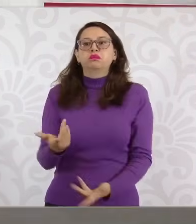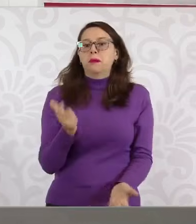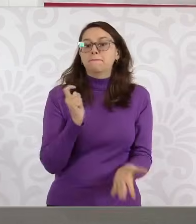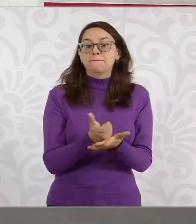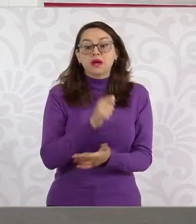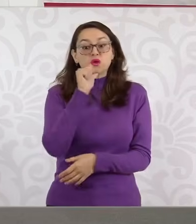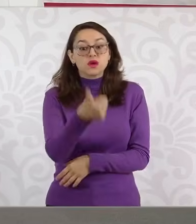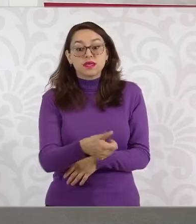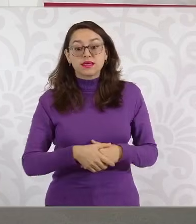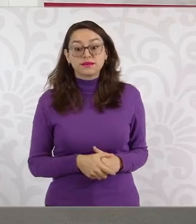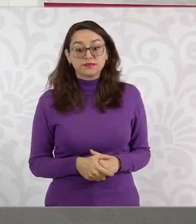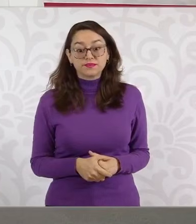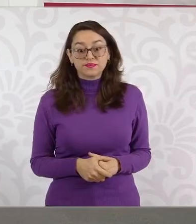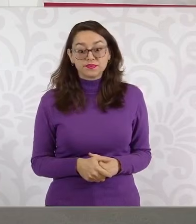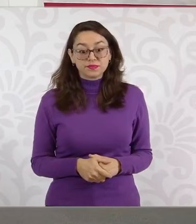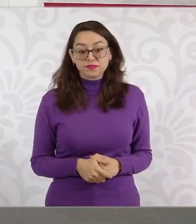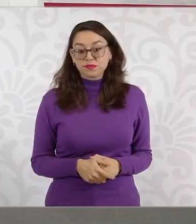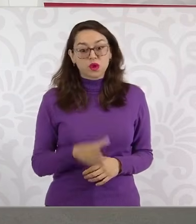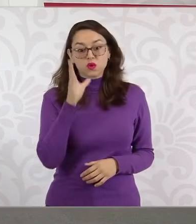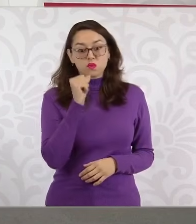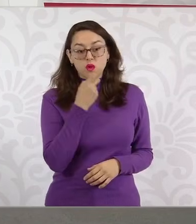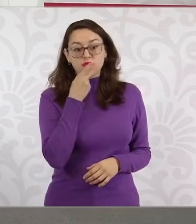No, pues no se puede ahorita porque está en procedimiento.